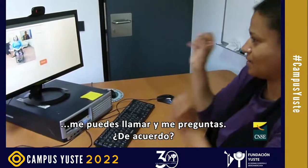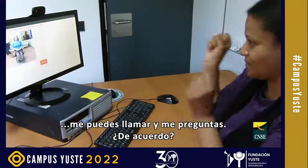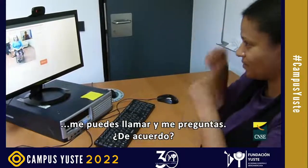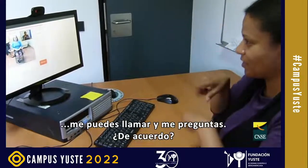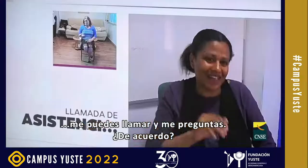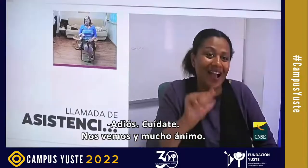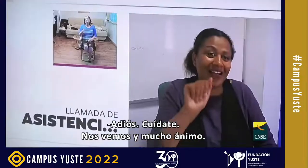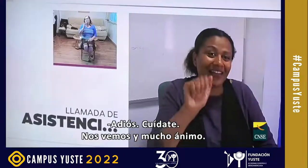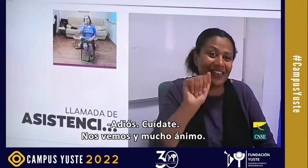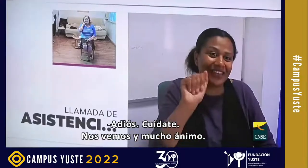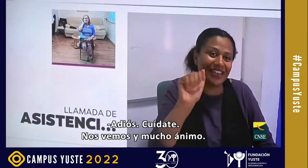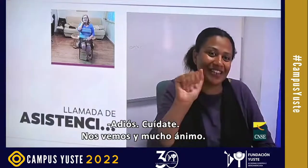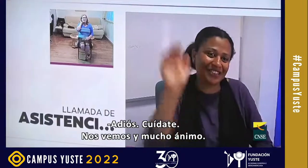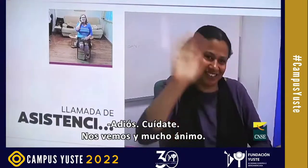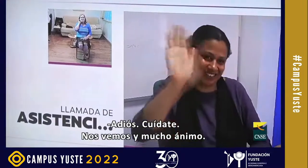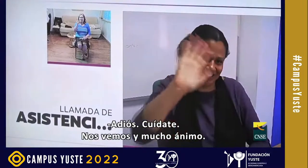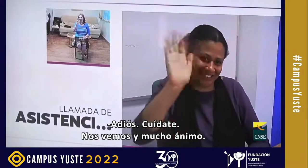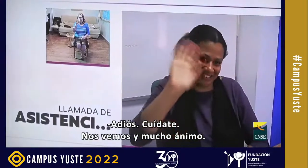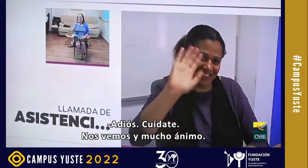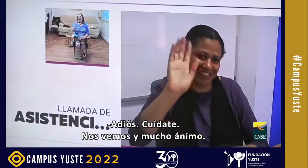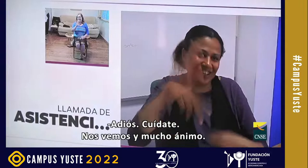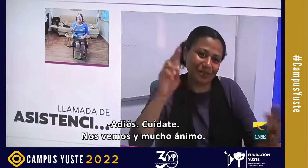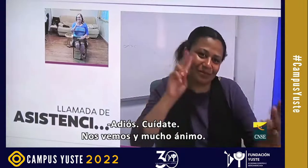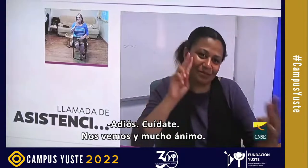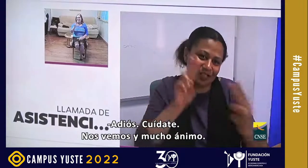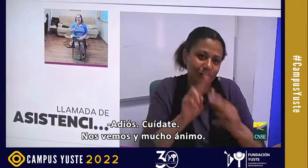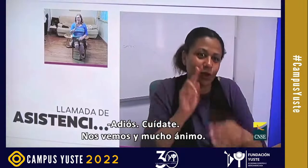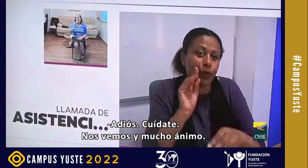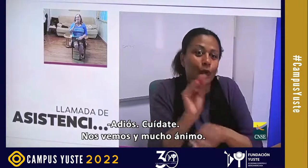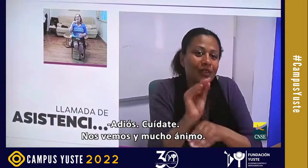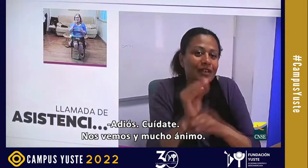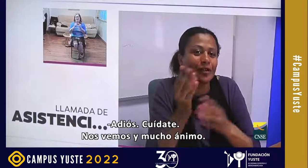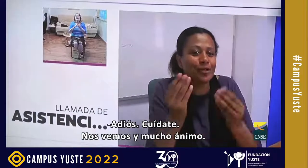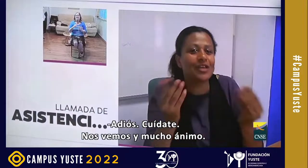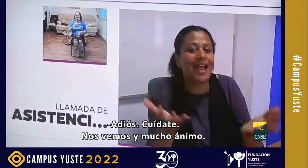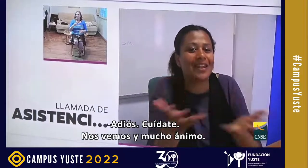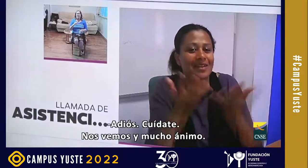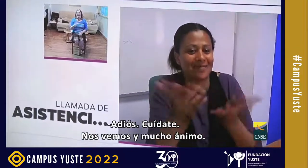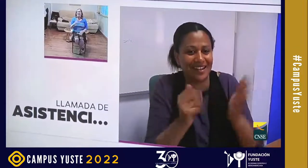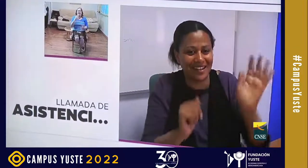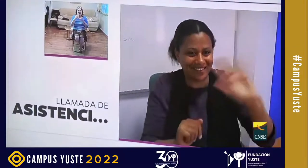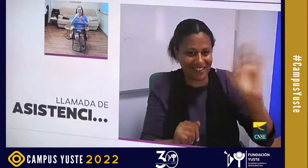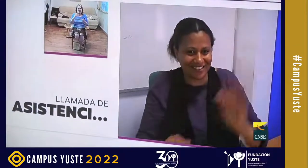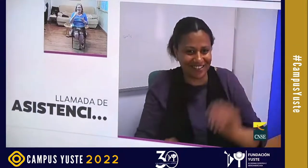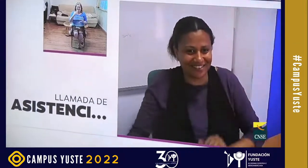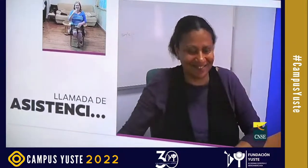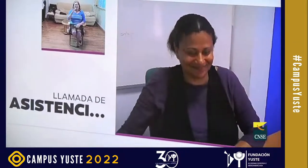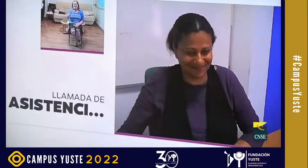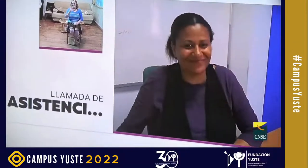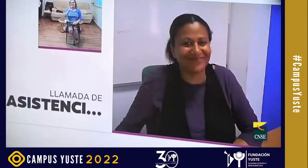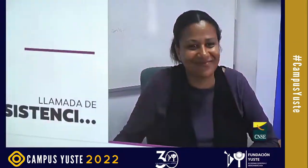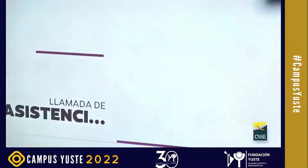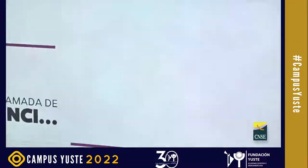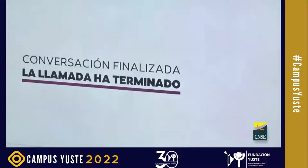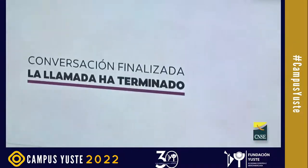preguntas de acuerdo Adiós Cuídate Nos vemos y mucho ánimo